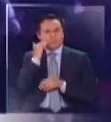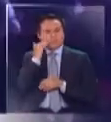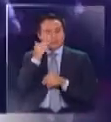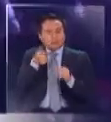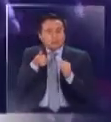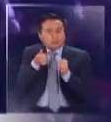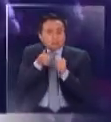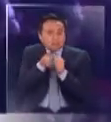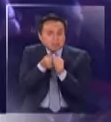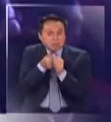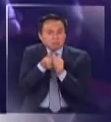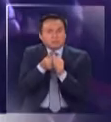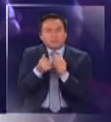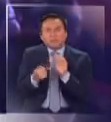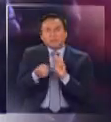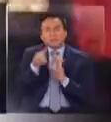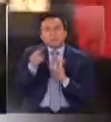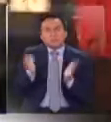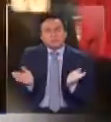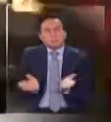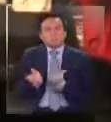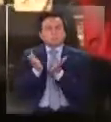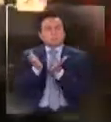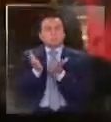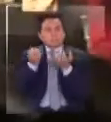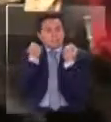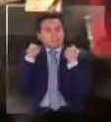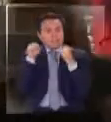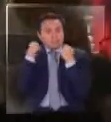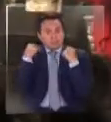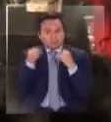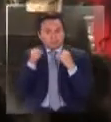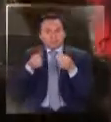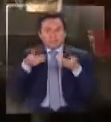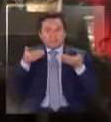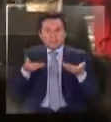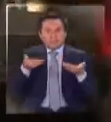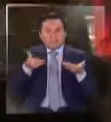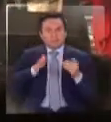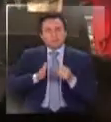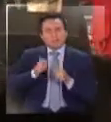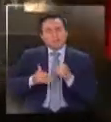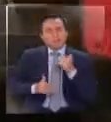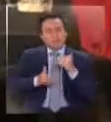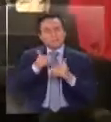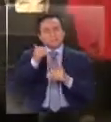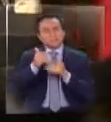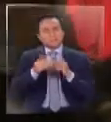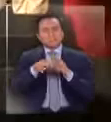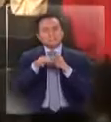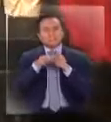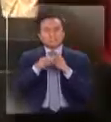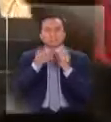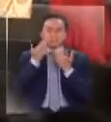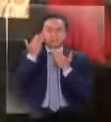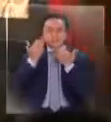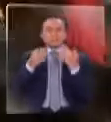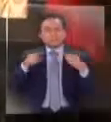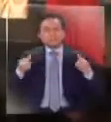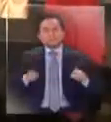acercamiento que tuvo su primer impulso con el deporte y que ahora continúa avanzando gracias a la